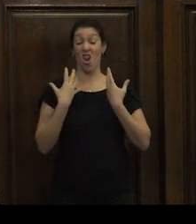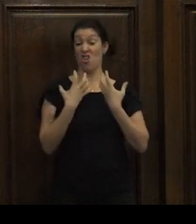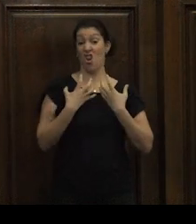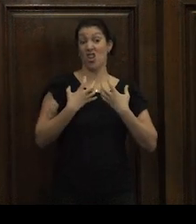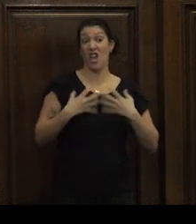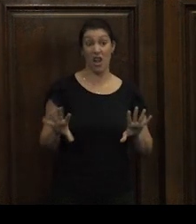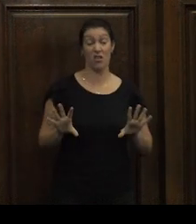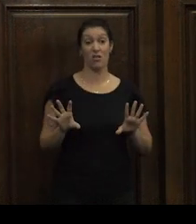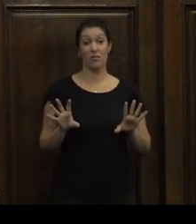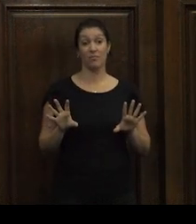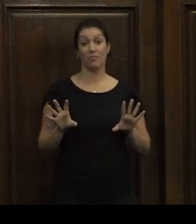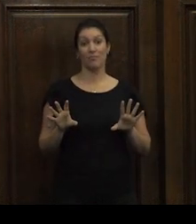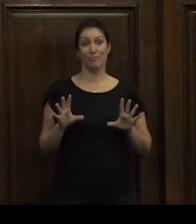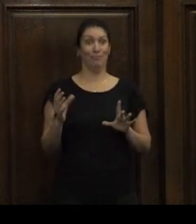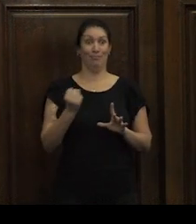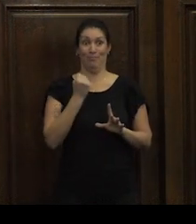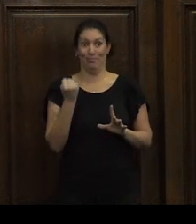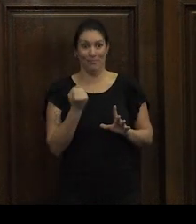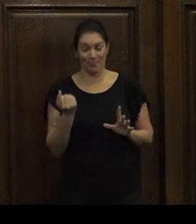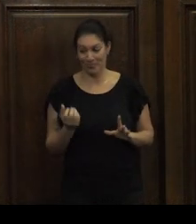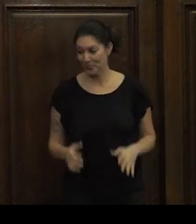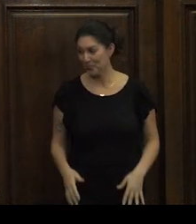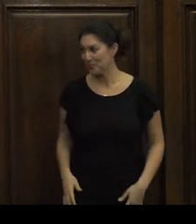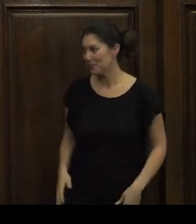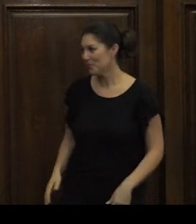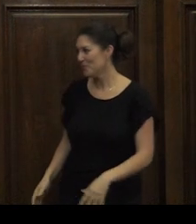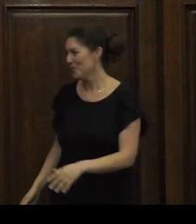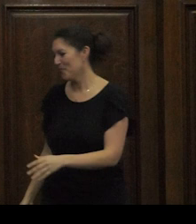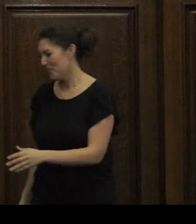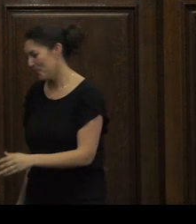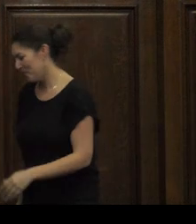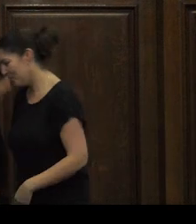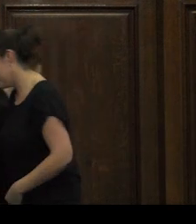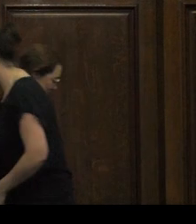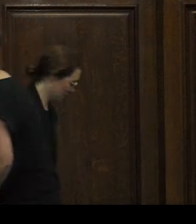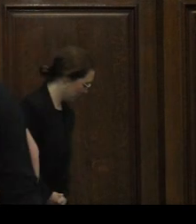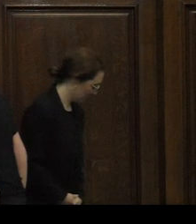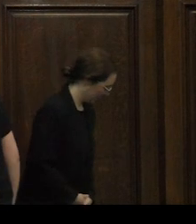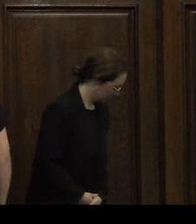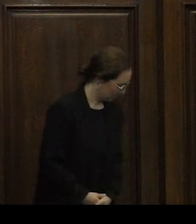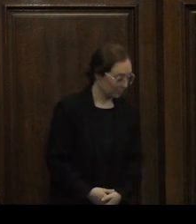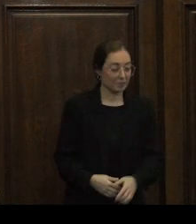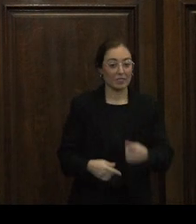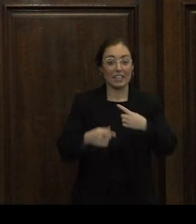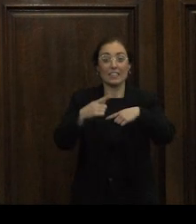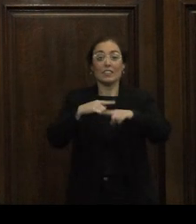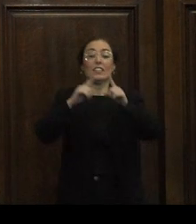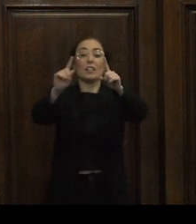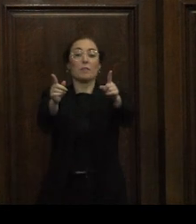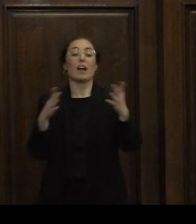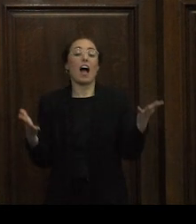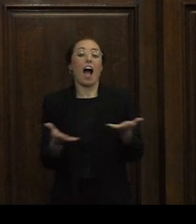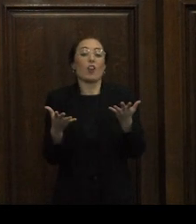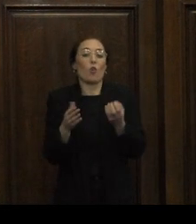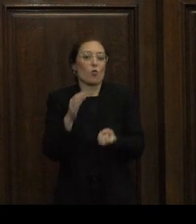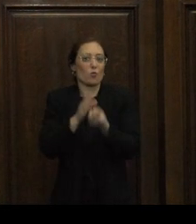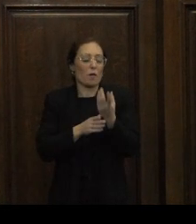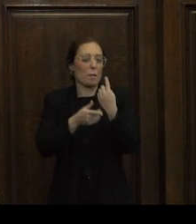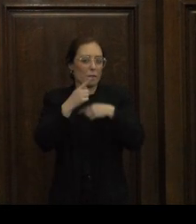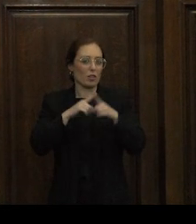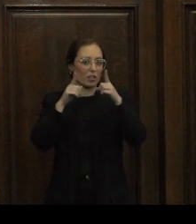no quiero es prioritario, ¿no? O sea que me parece que se trata de algo inédito, ¿no? Pero de algún